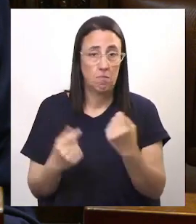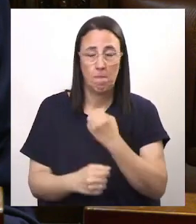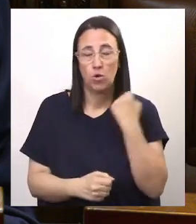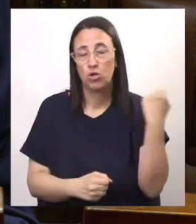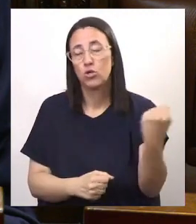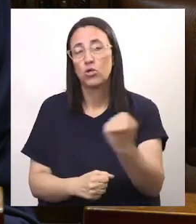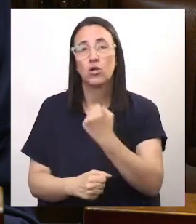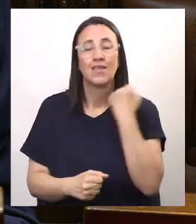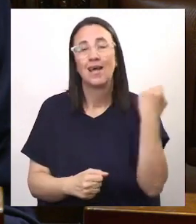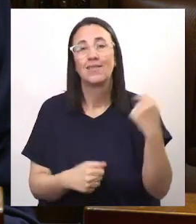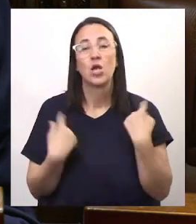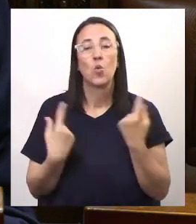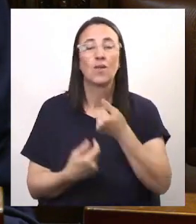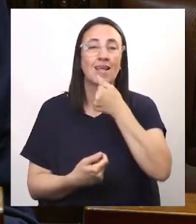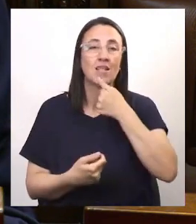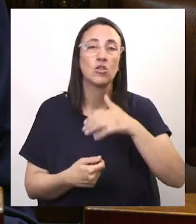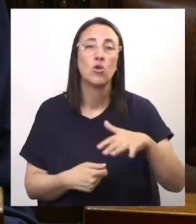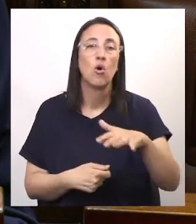historia institucional.